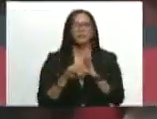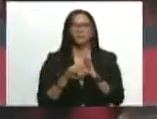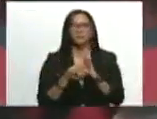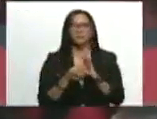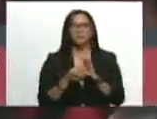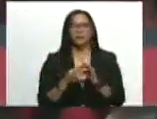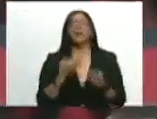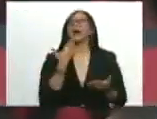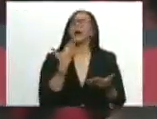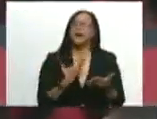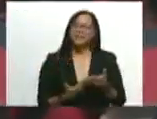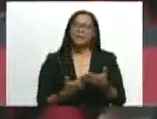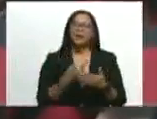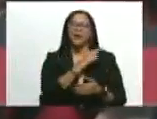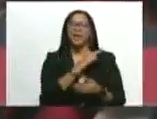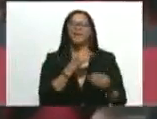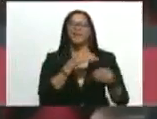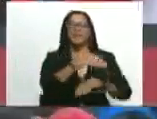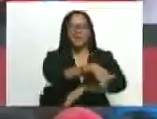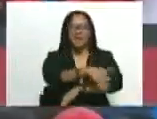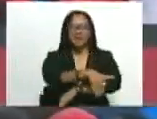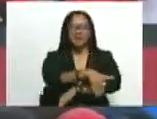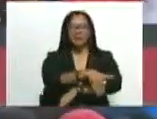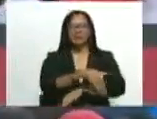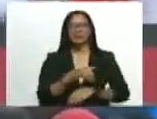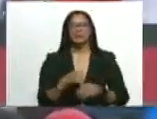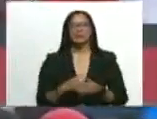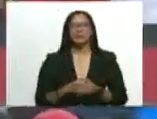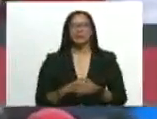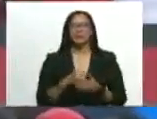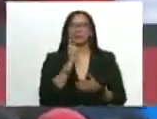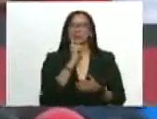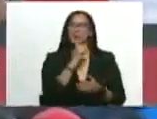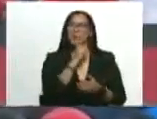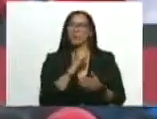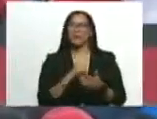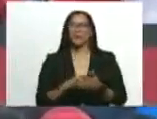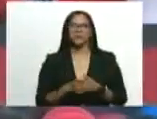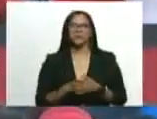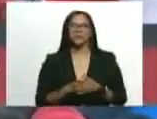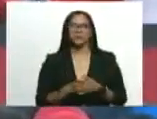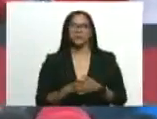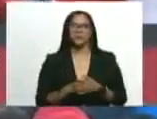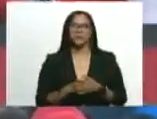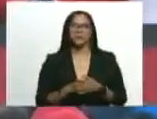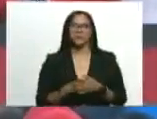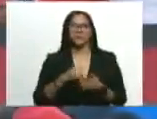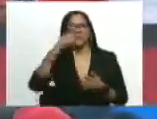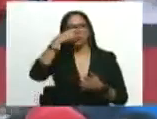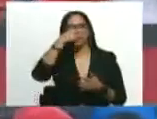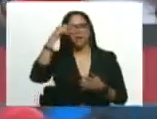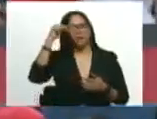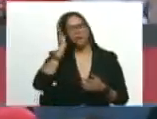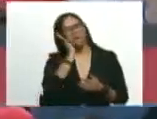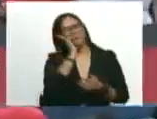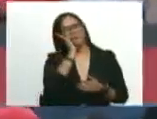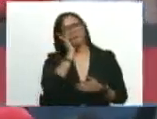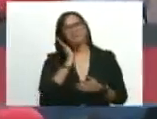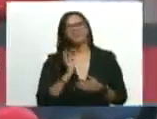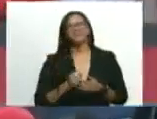agradecerle a los jefes de calle los nombres que tenemos aquí está dormido una un ratico